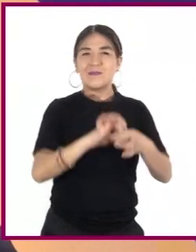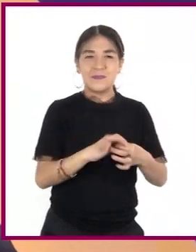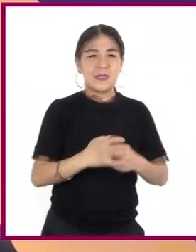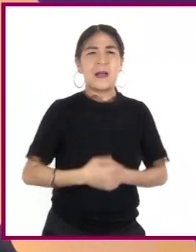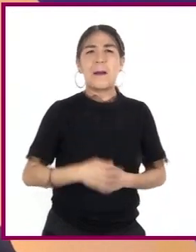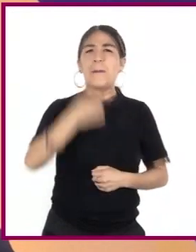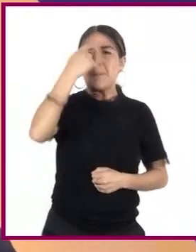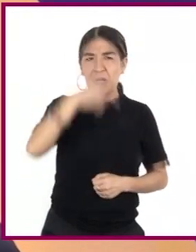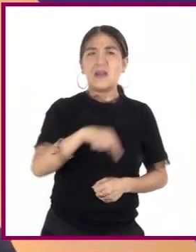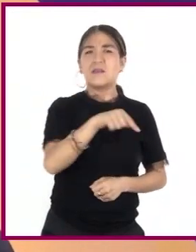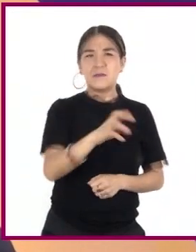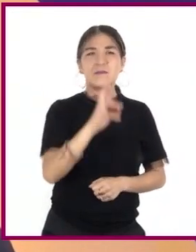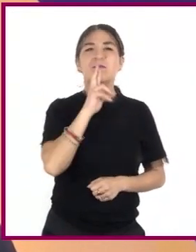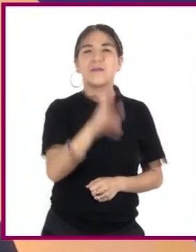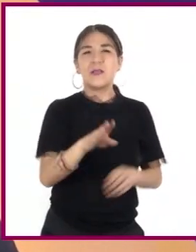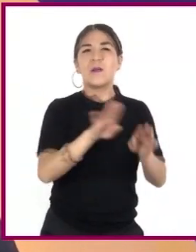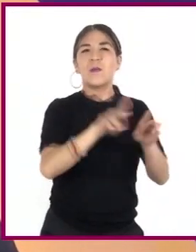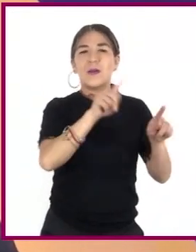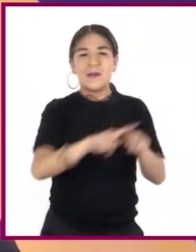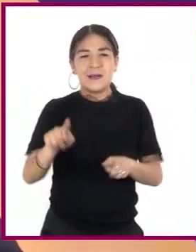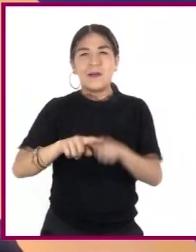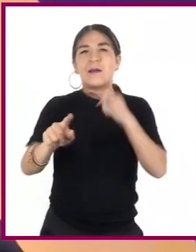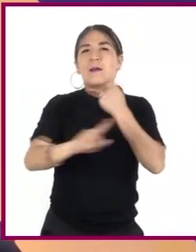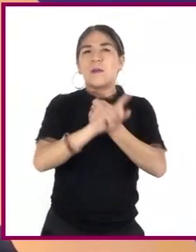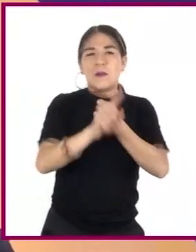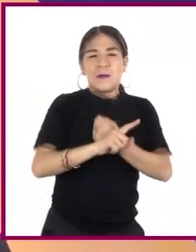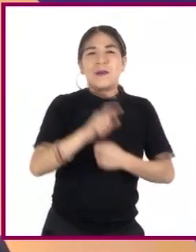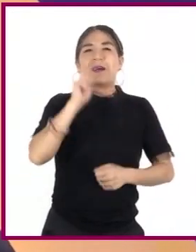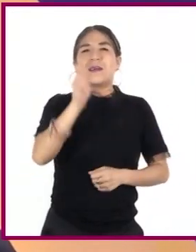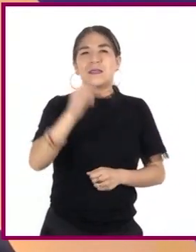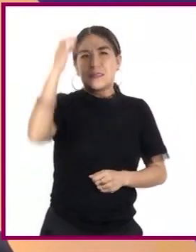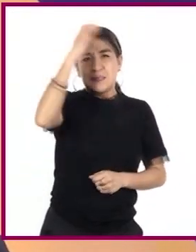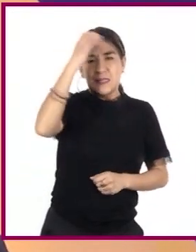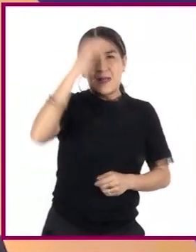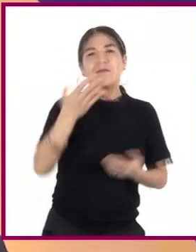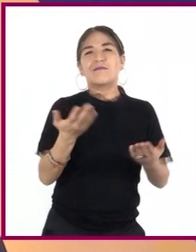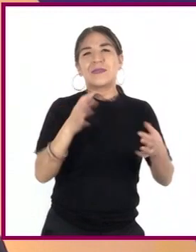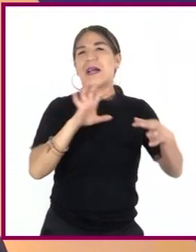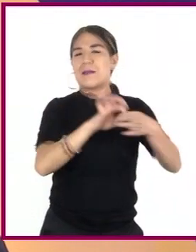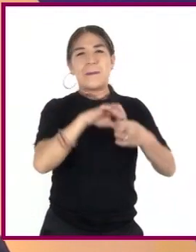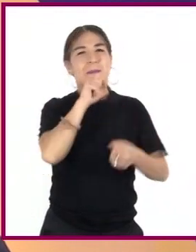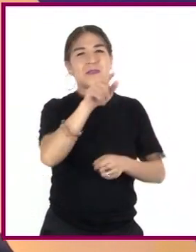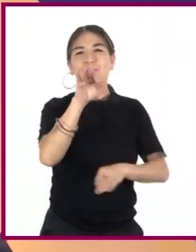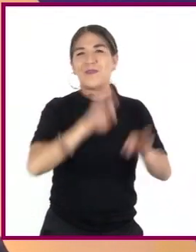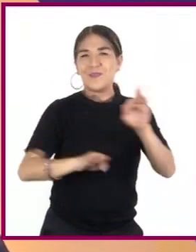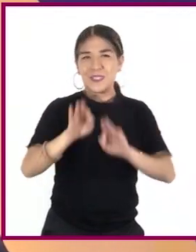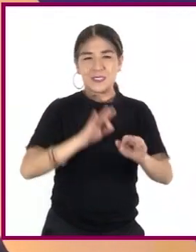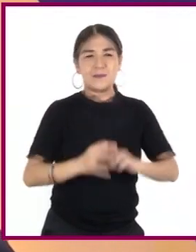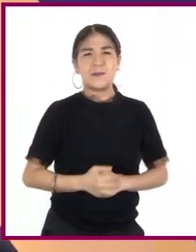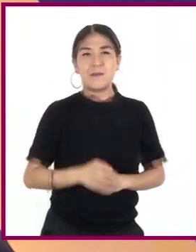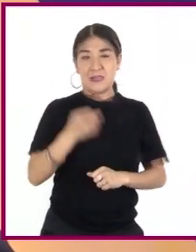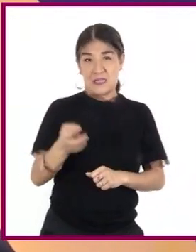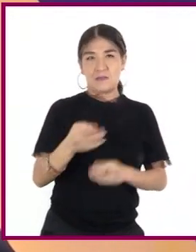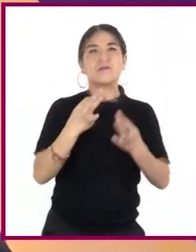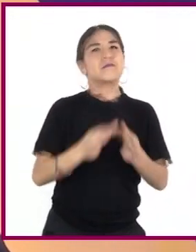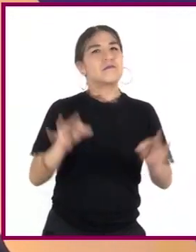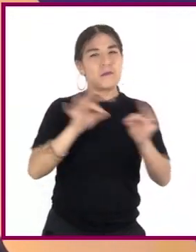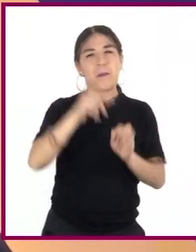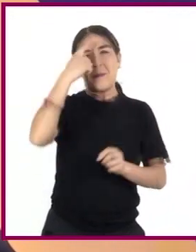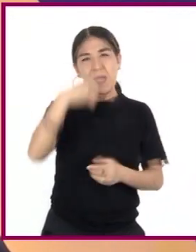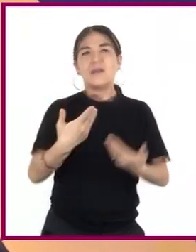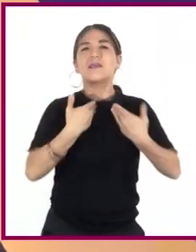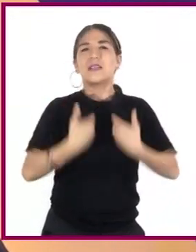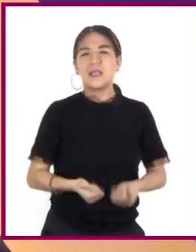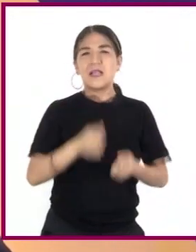nos permite resolver diversas situaciones en ciencias como la física. Esto es relevante para poder